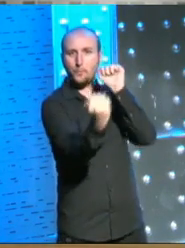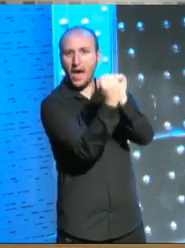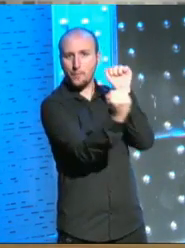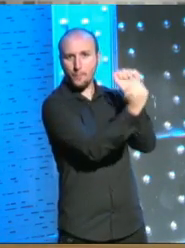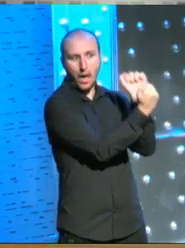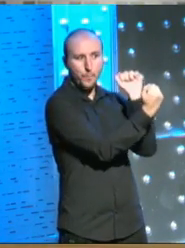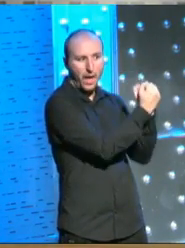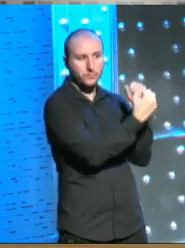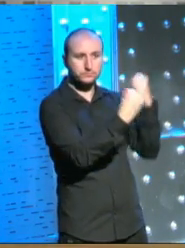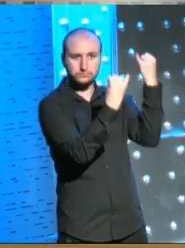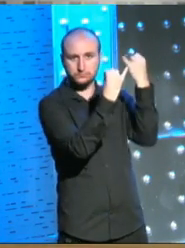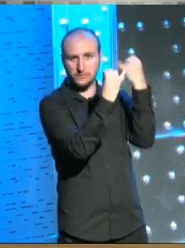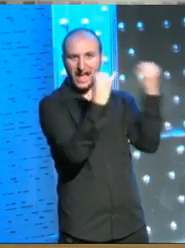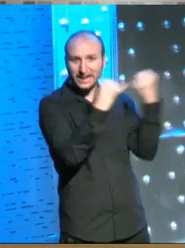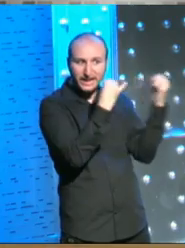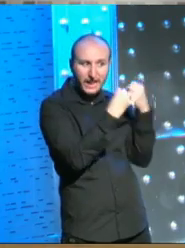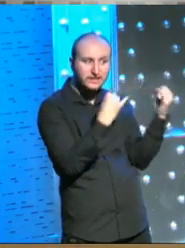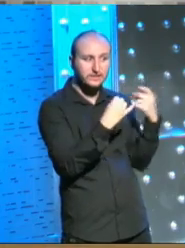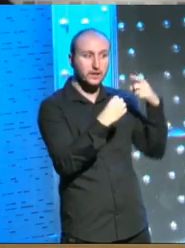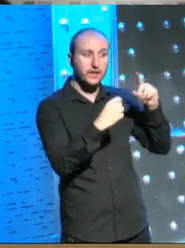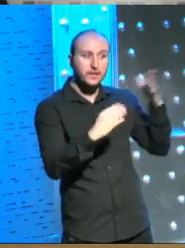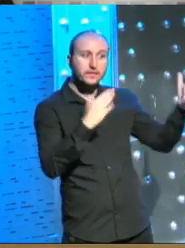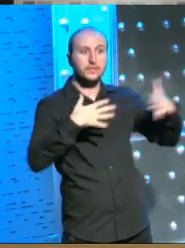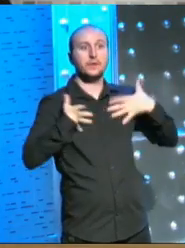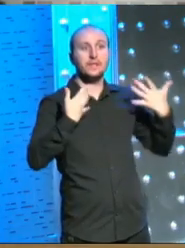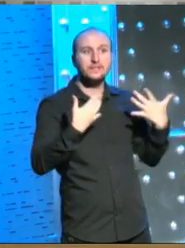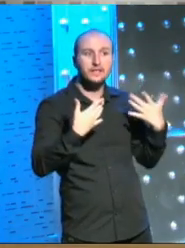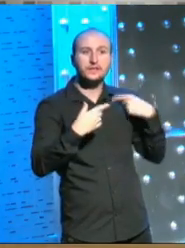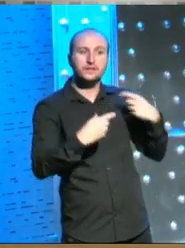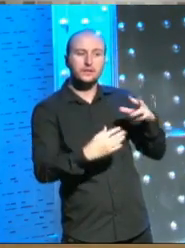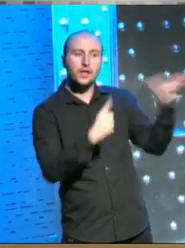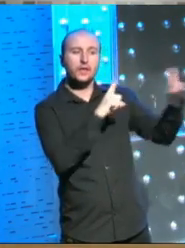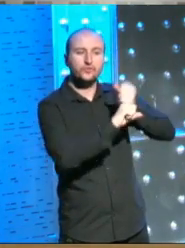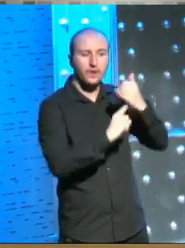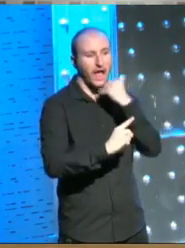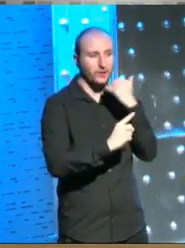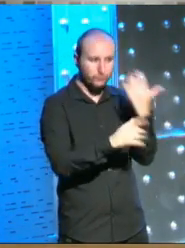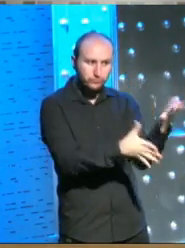hacen rayas, y si de pronto en esas rayas se descubre una forma que tiene sentido